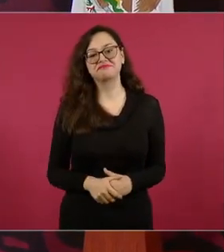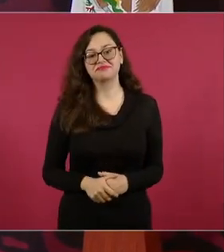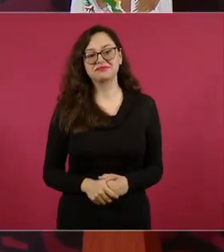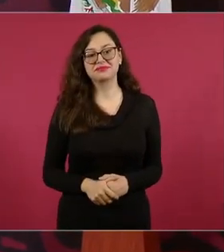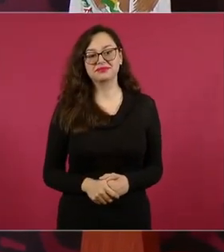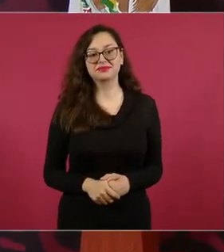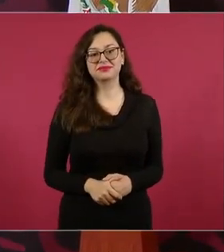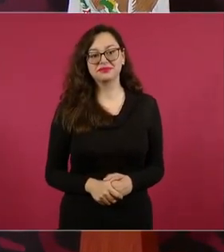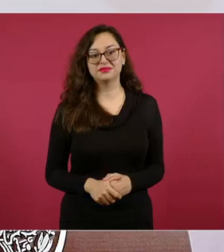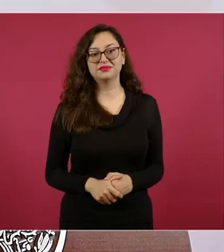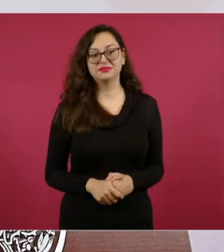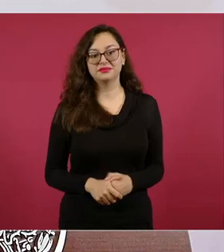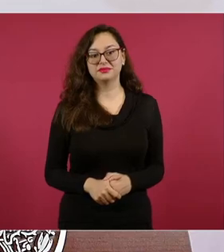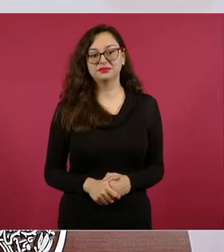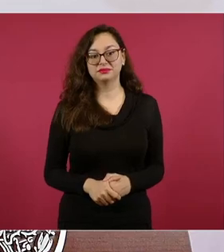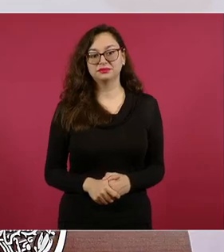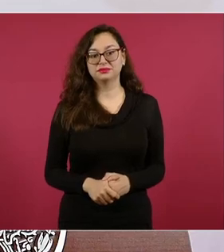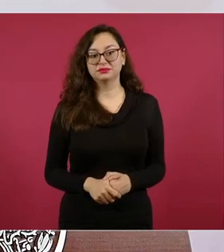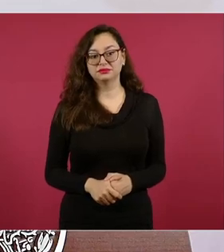Visitando